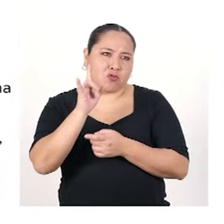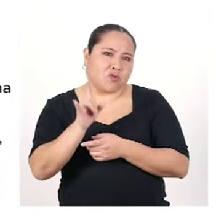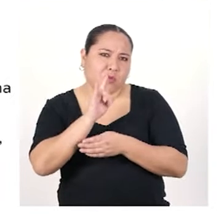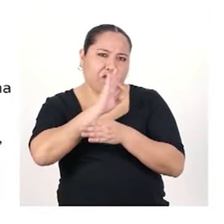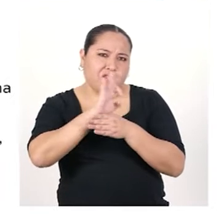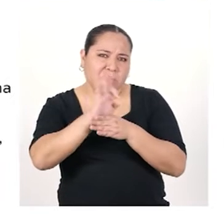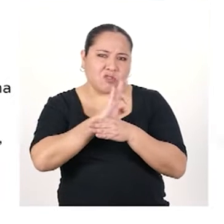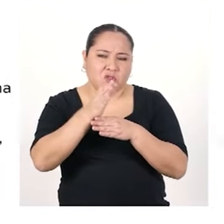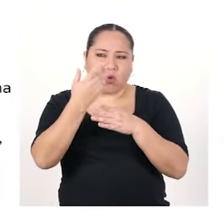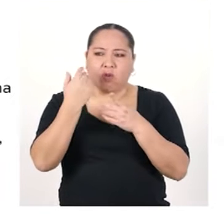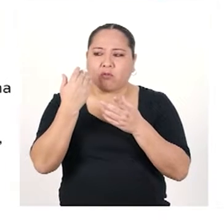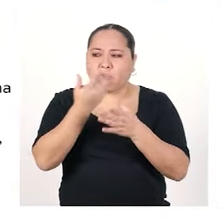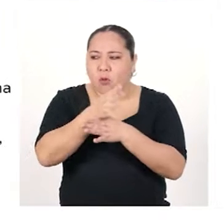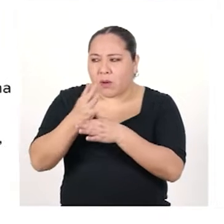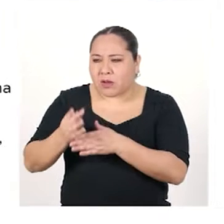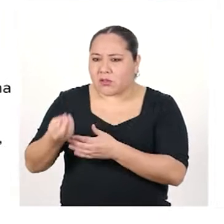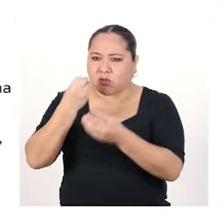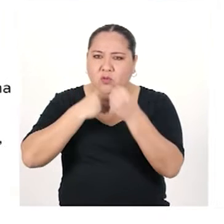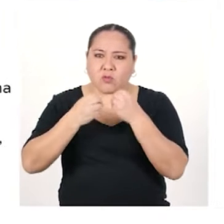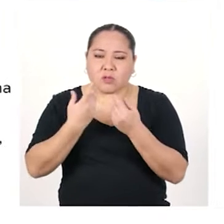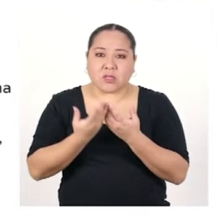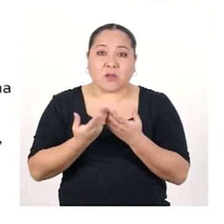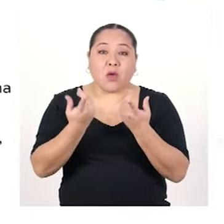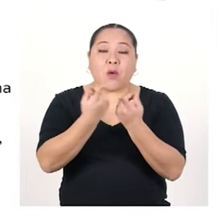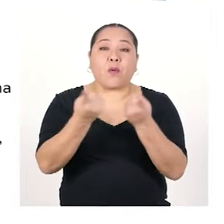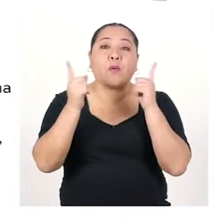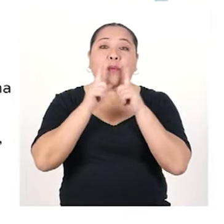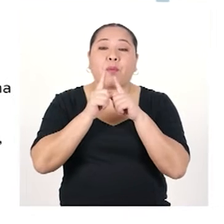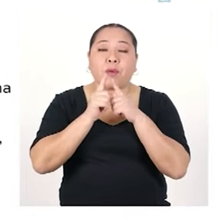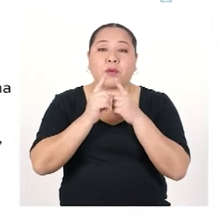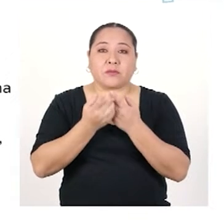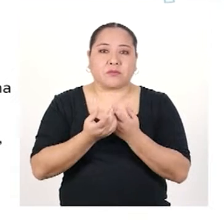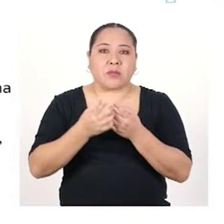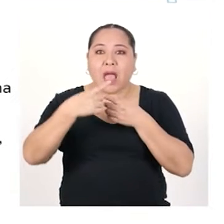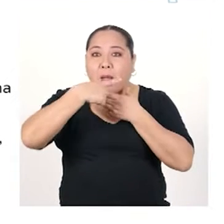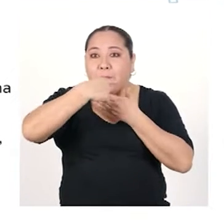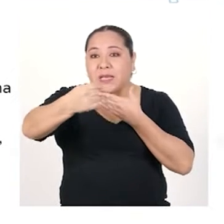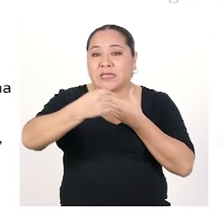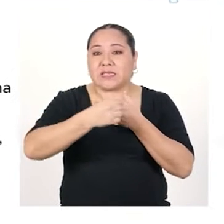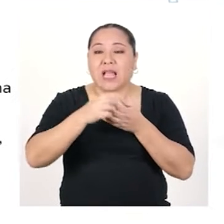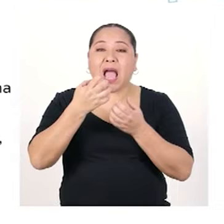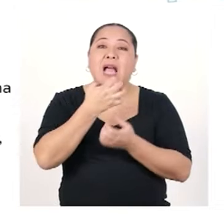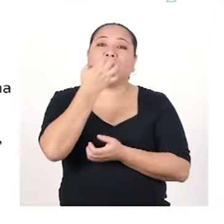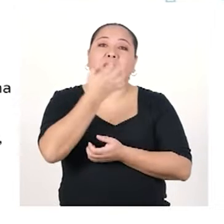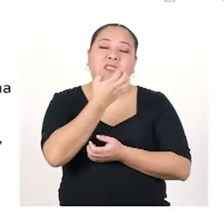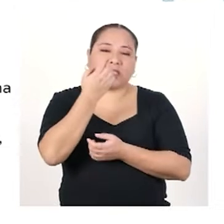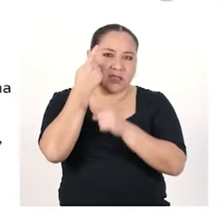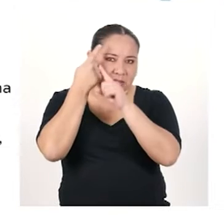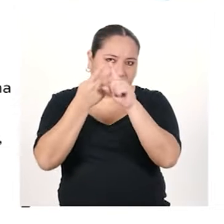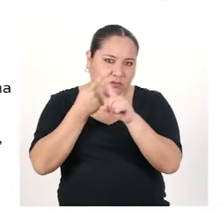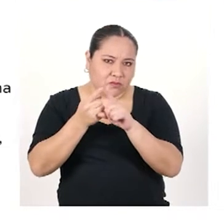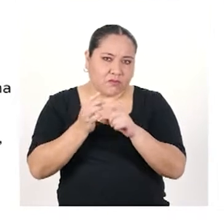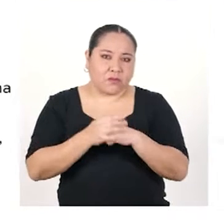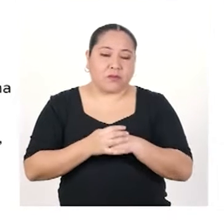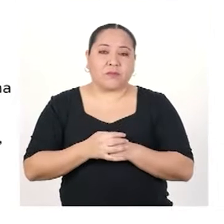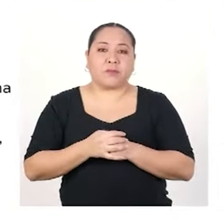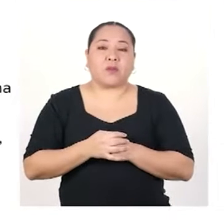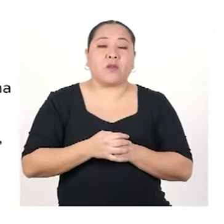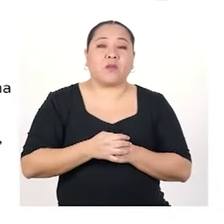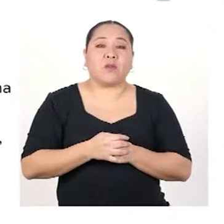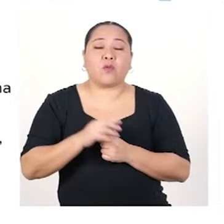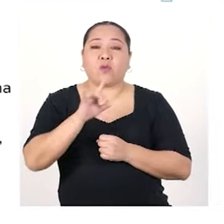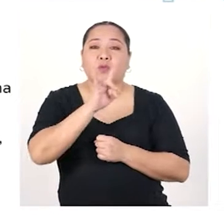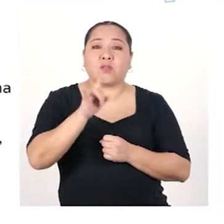fracciones cuando repartimos alimentos como las tortas, el queque, una pizza, una manzana, etc. Empleamos